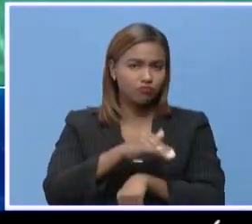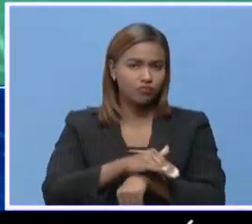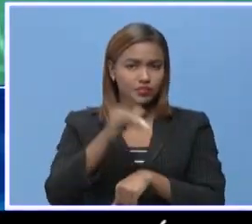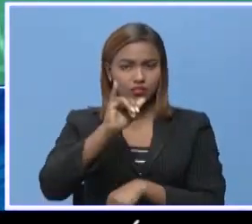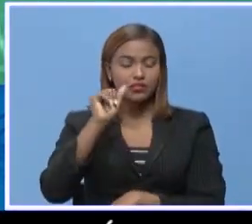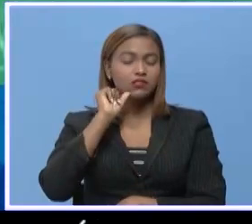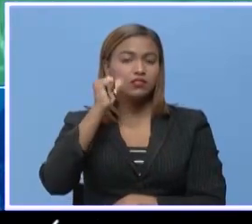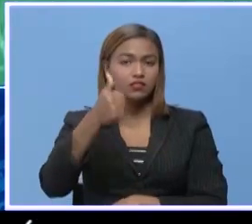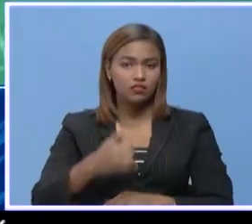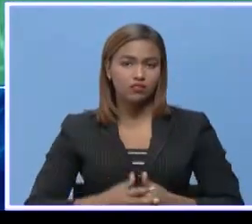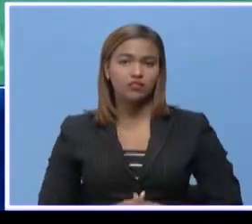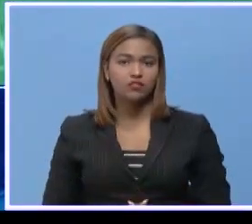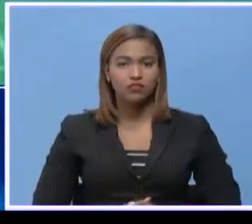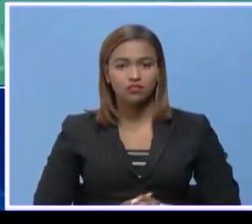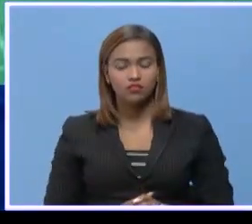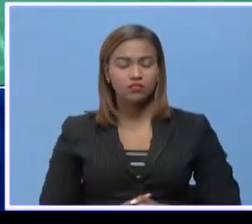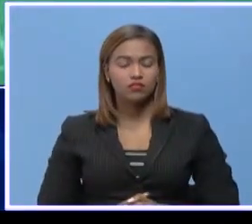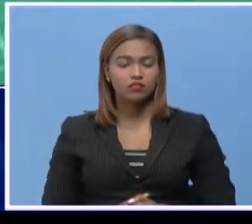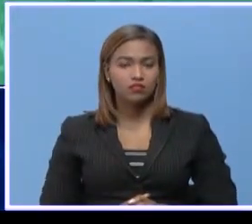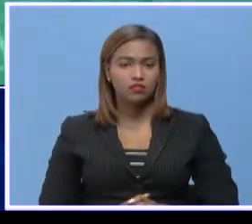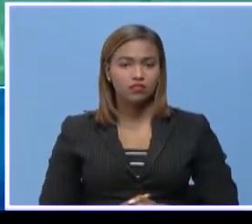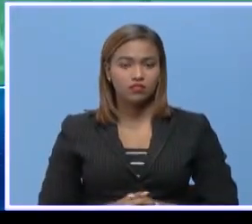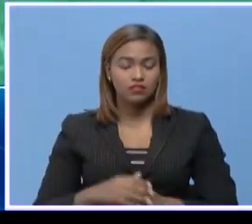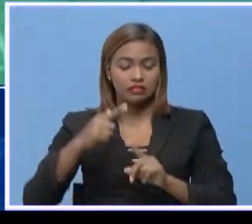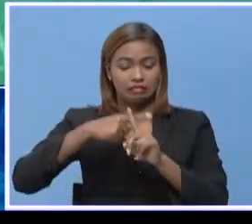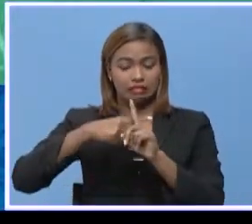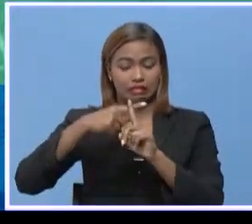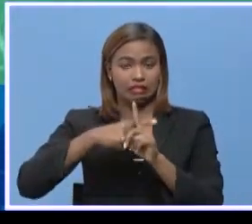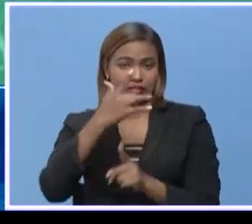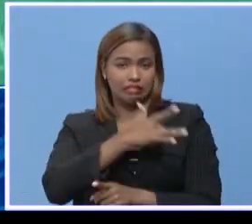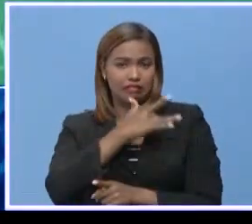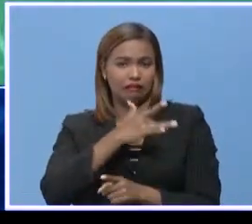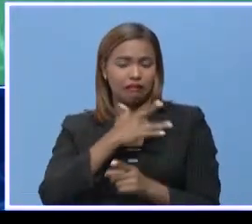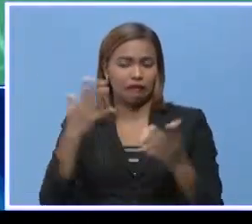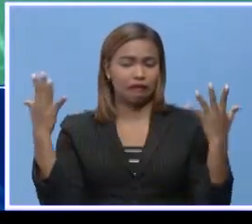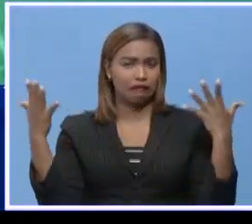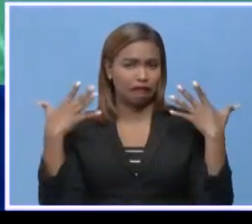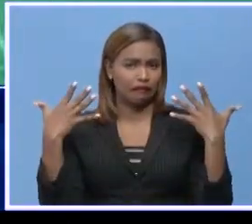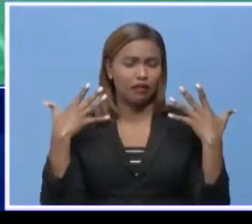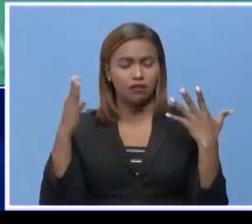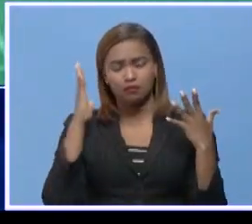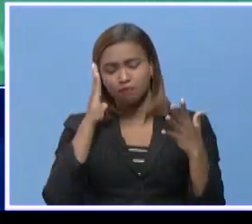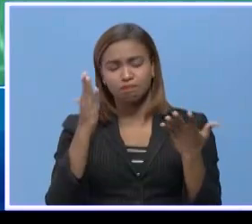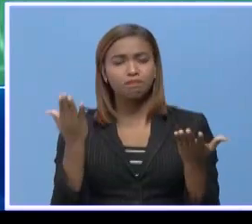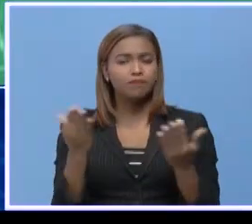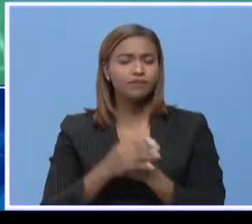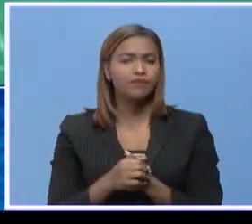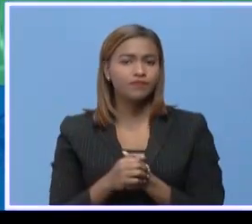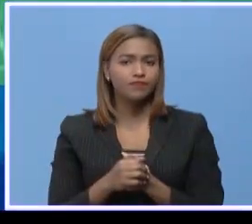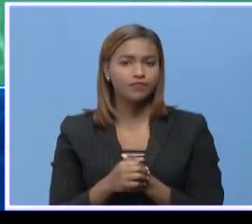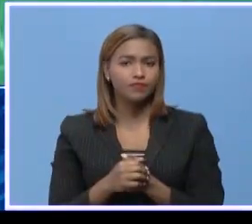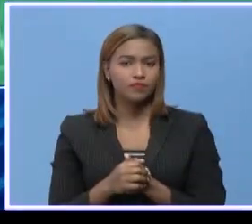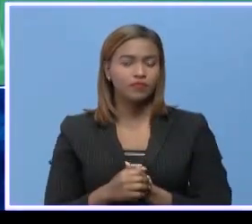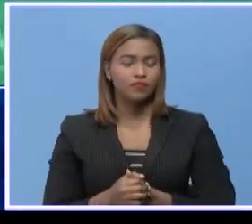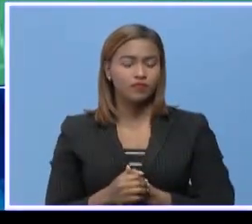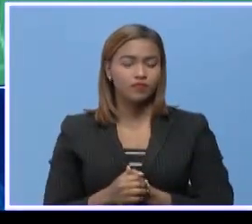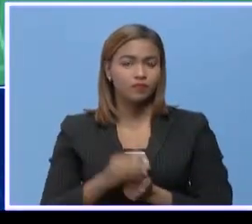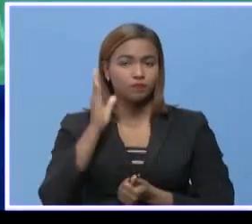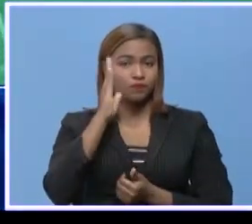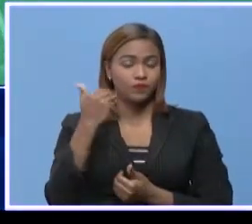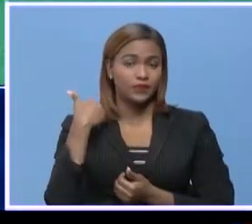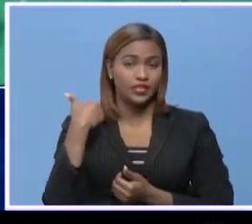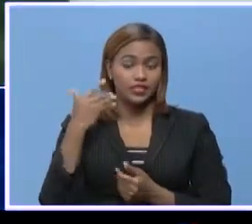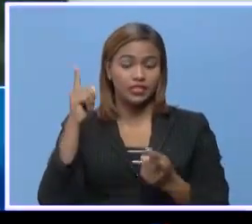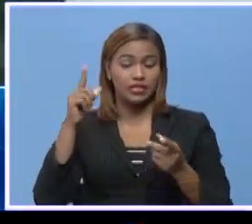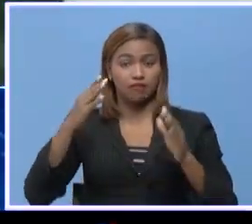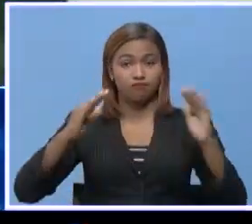y mañana? Sí, en las temperaturas, en cuanto principalmente a los valores, tendremos que